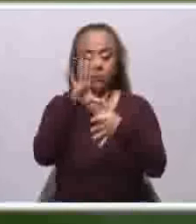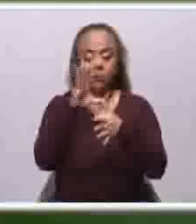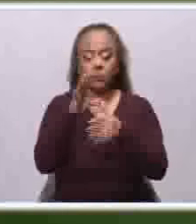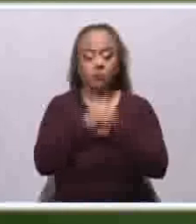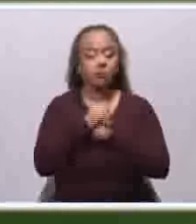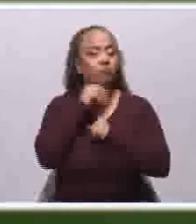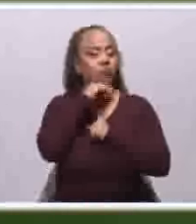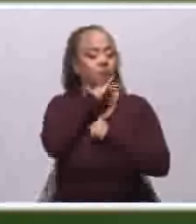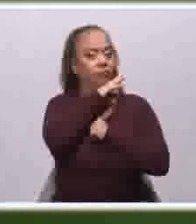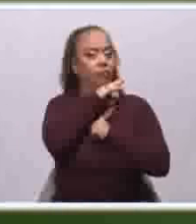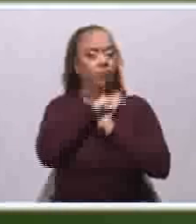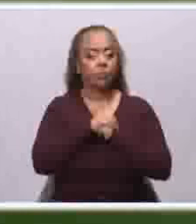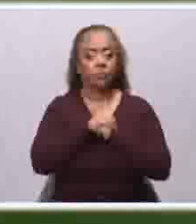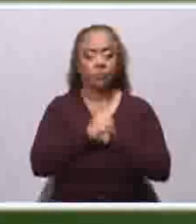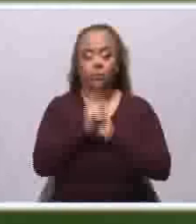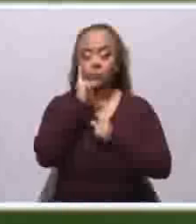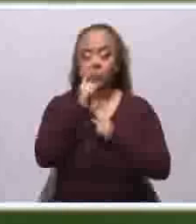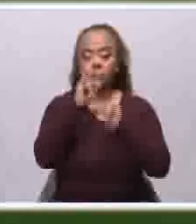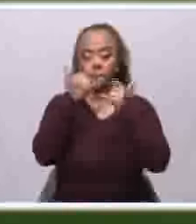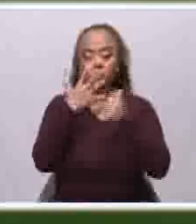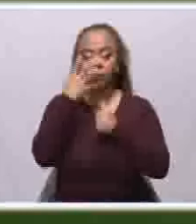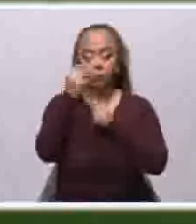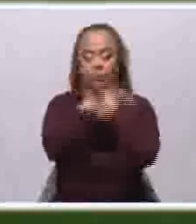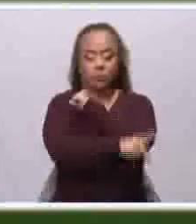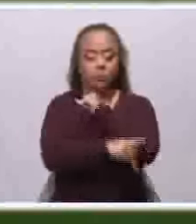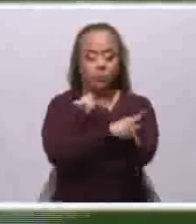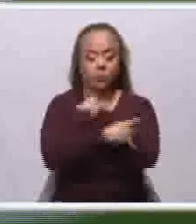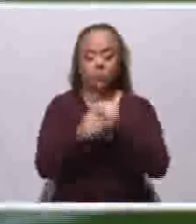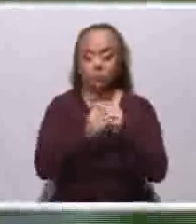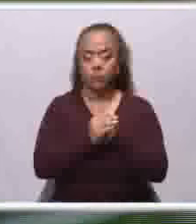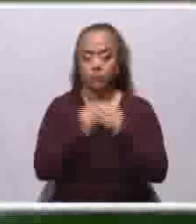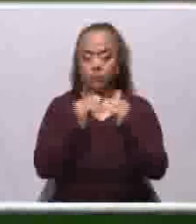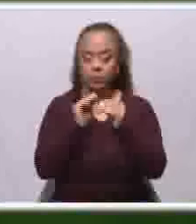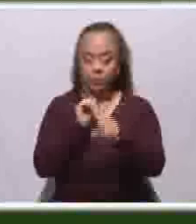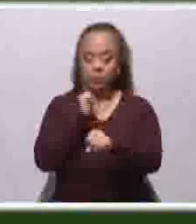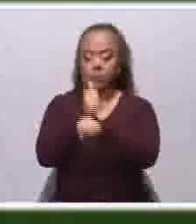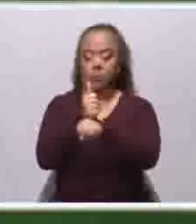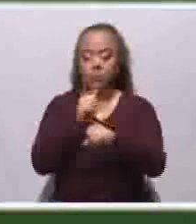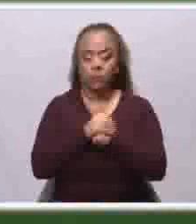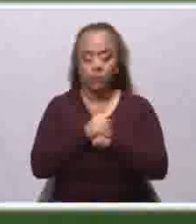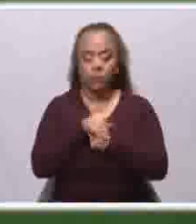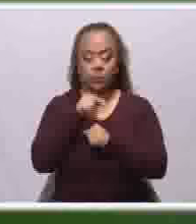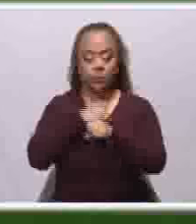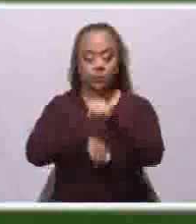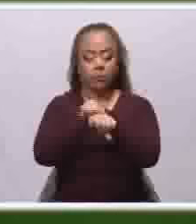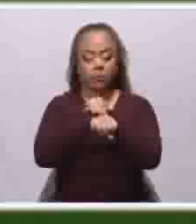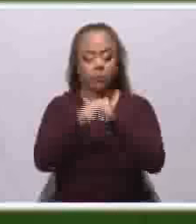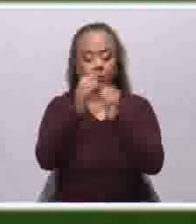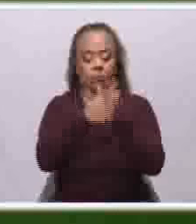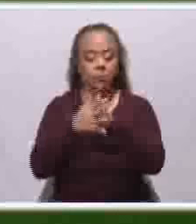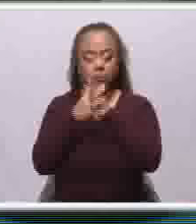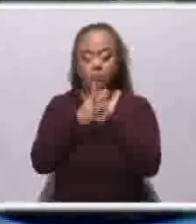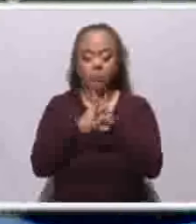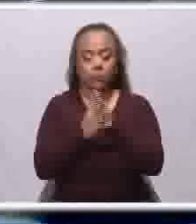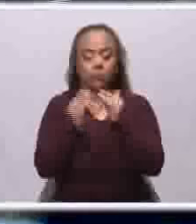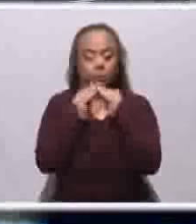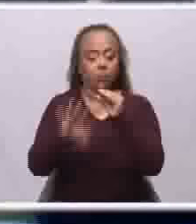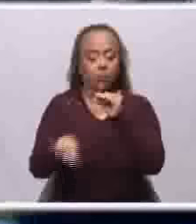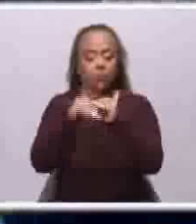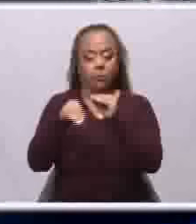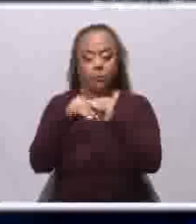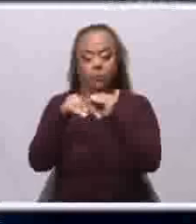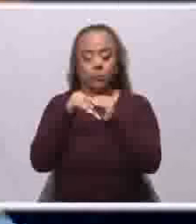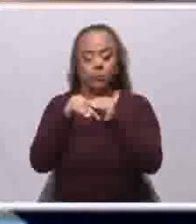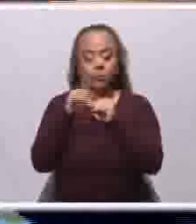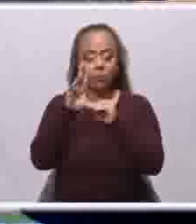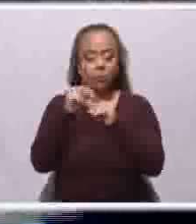de extrañezas costarricenses más consolidados en del fútbol europeo y de los que ha sumado más minutos no